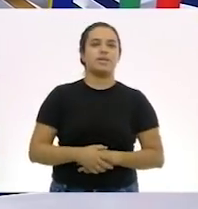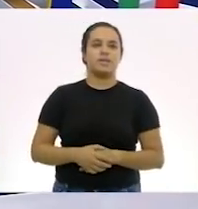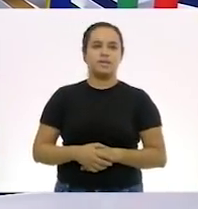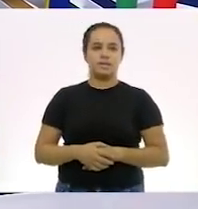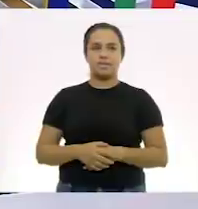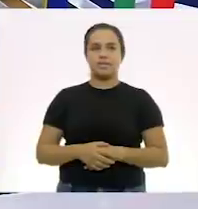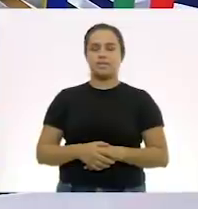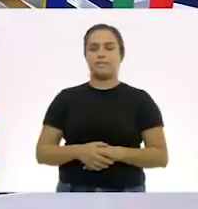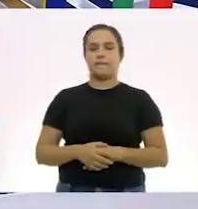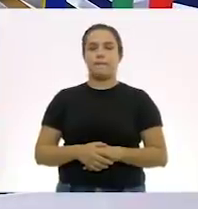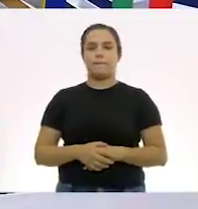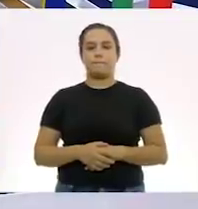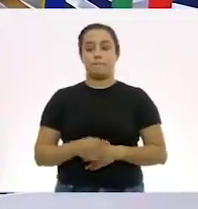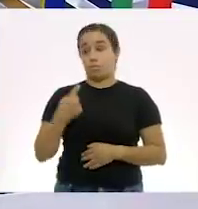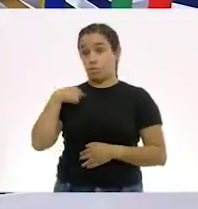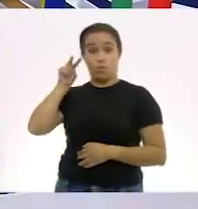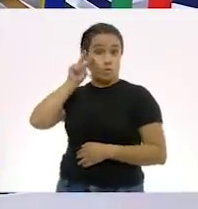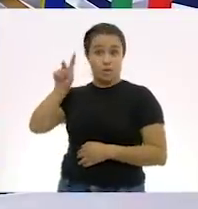Las que contamos cuando...